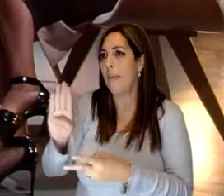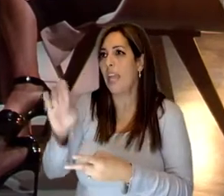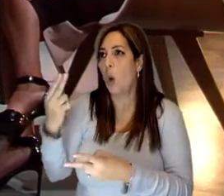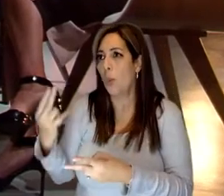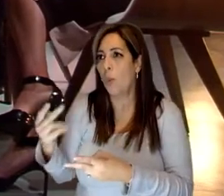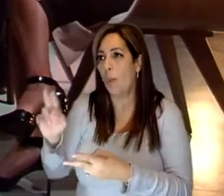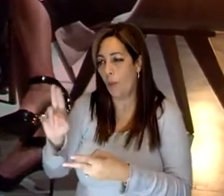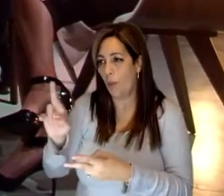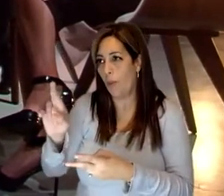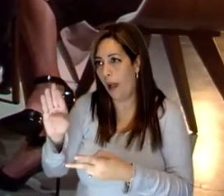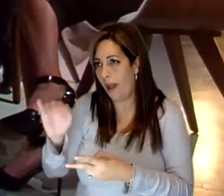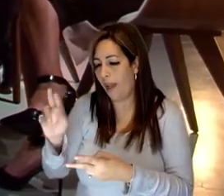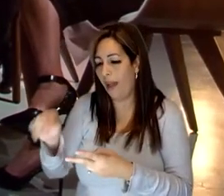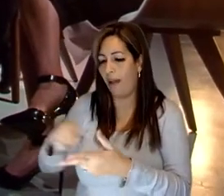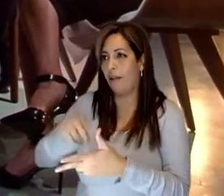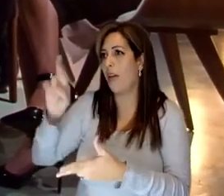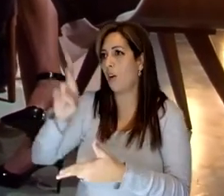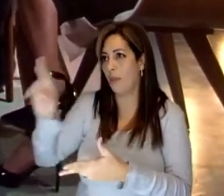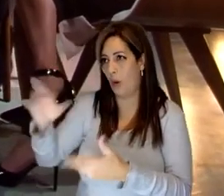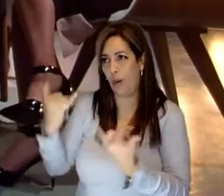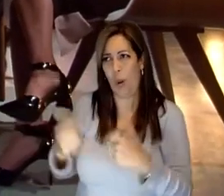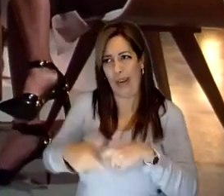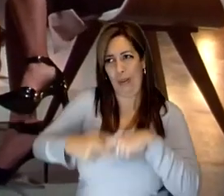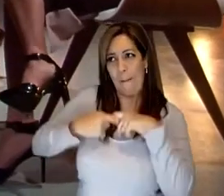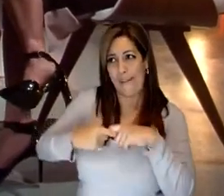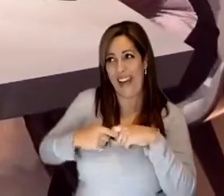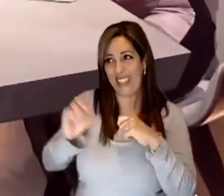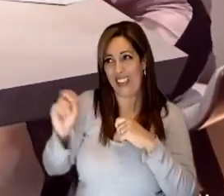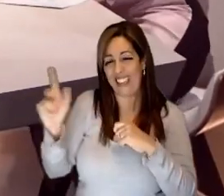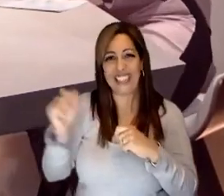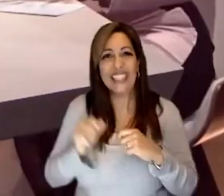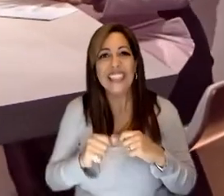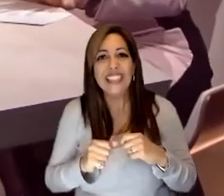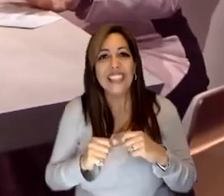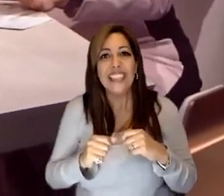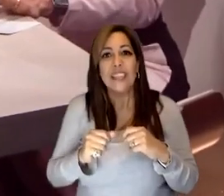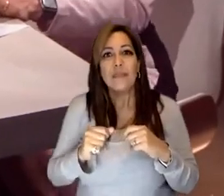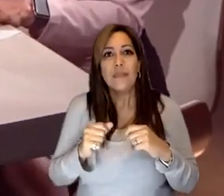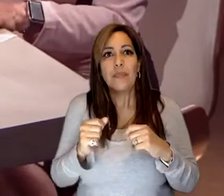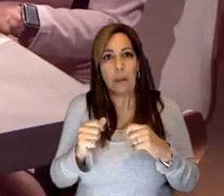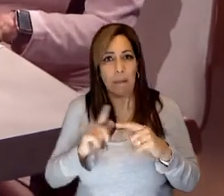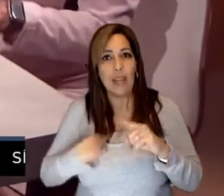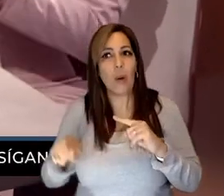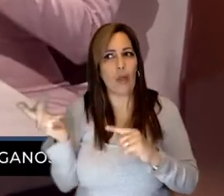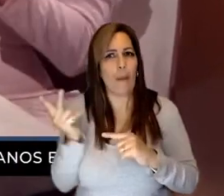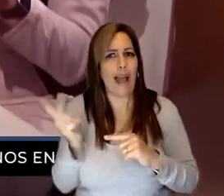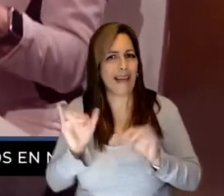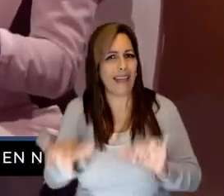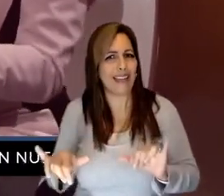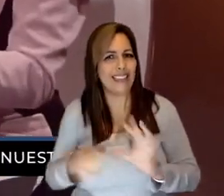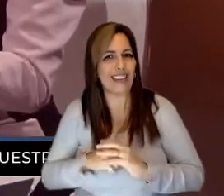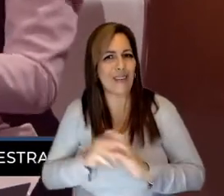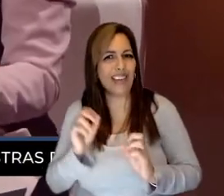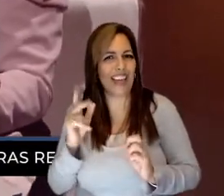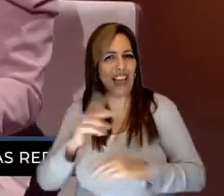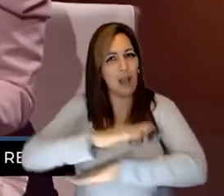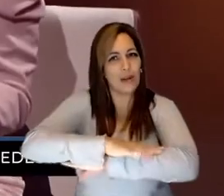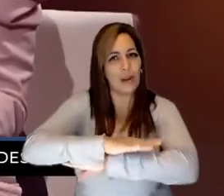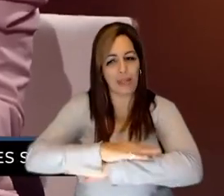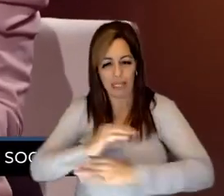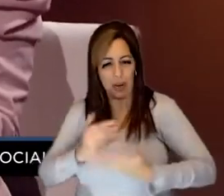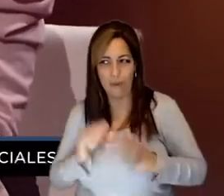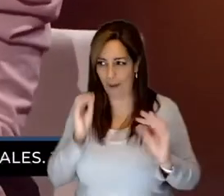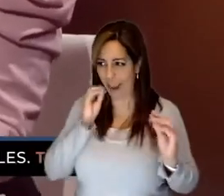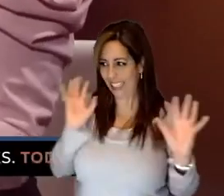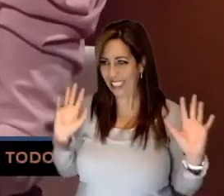de Roosevelt Road y de todos los proyectos prioritarios, pero es momento de dar una pausa aquí en Todos por Puerto Rico, pero ellos van a estar con nosotros aquí en nuestra mesa